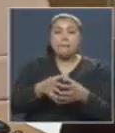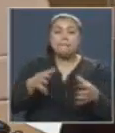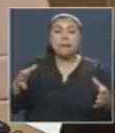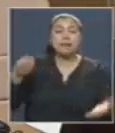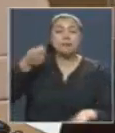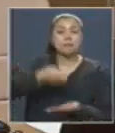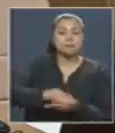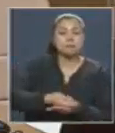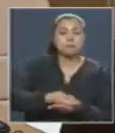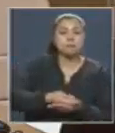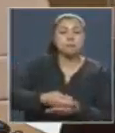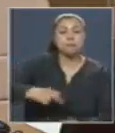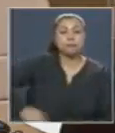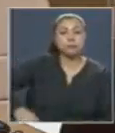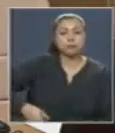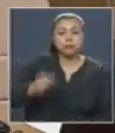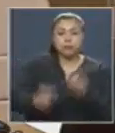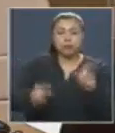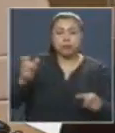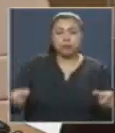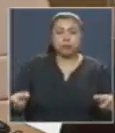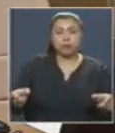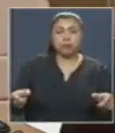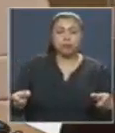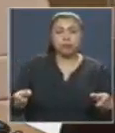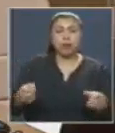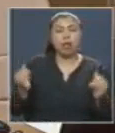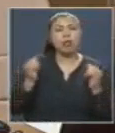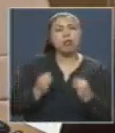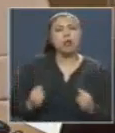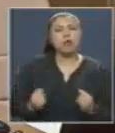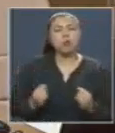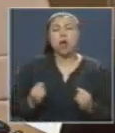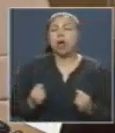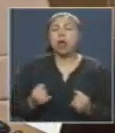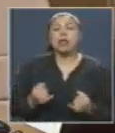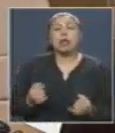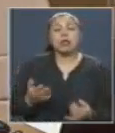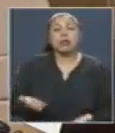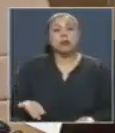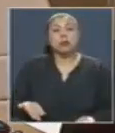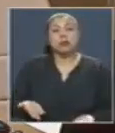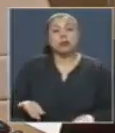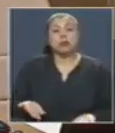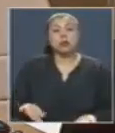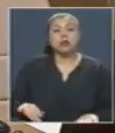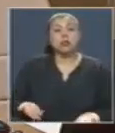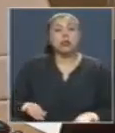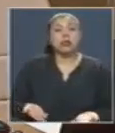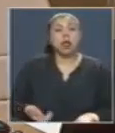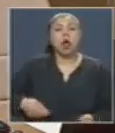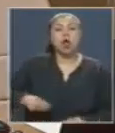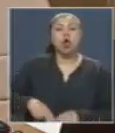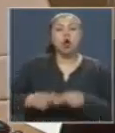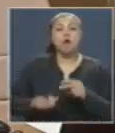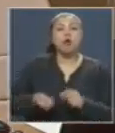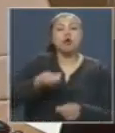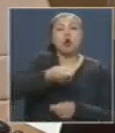de los fondos de pensiones de los trabajadores, de manera que finalmente no fueran destinados a